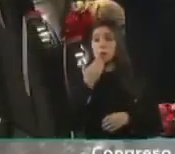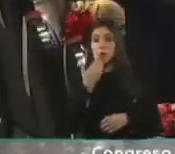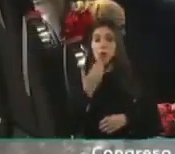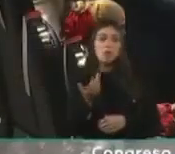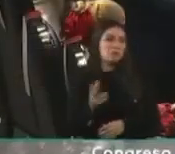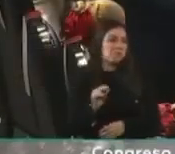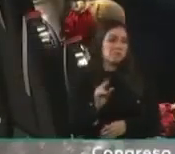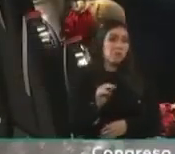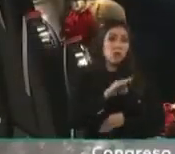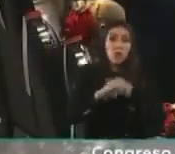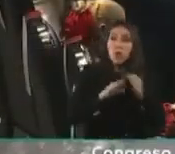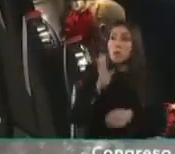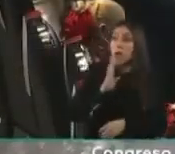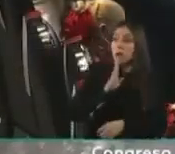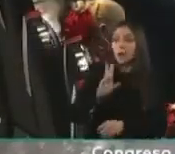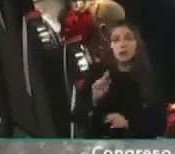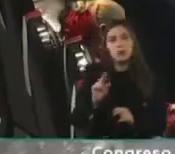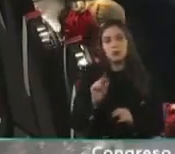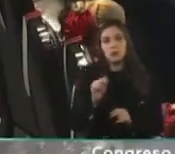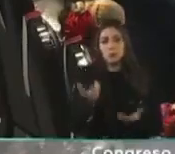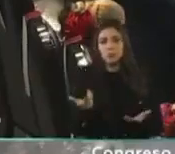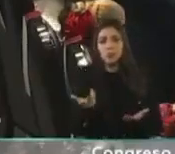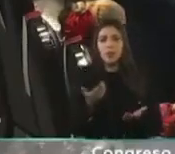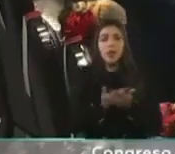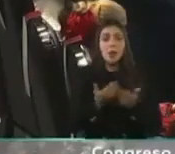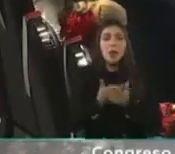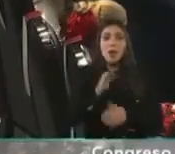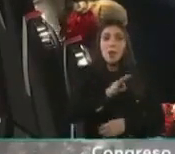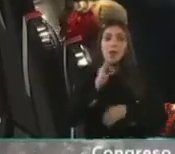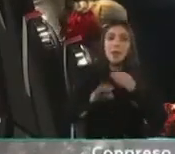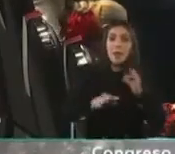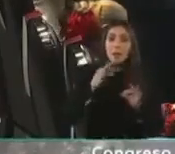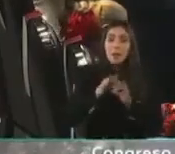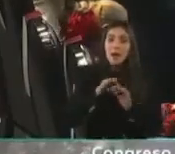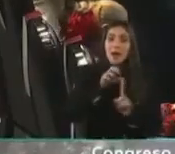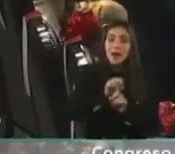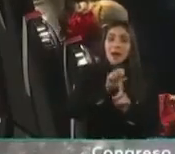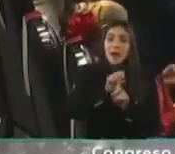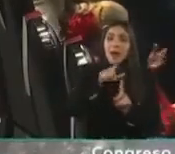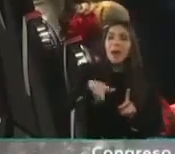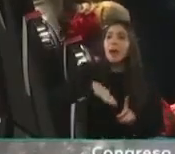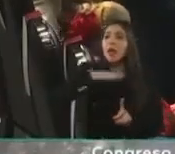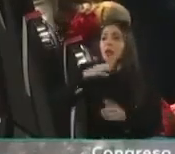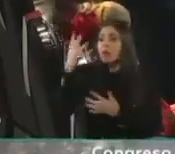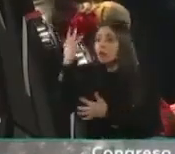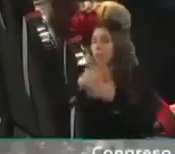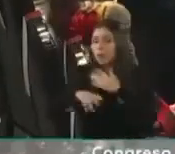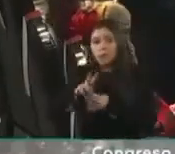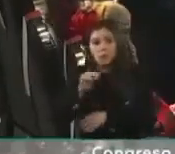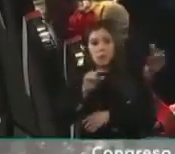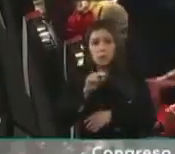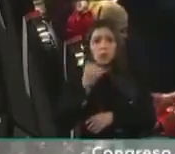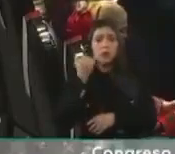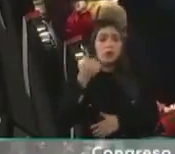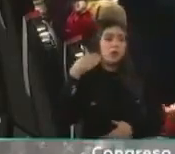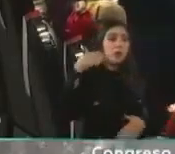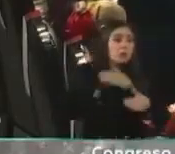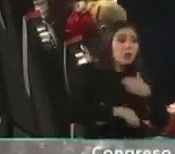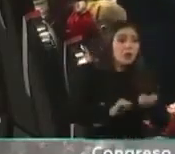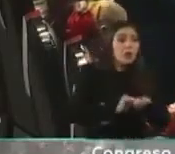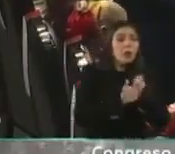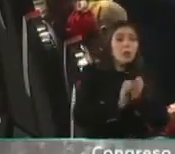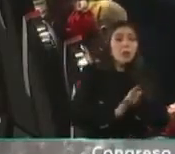logros no nos distraigan, ni los fracasos nos conviertan y conviertan esa posibilidad